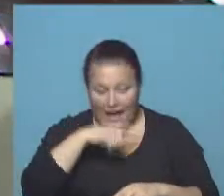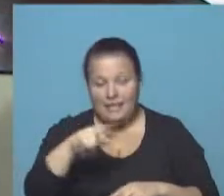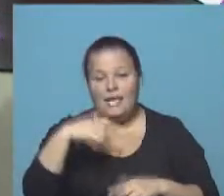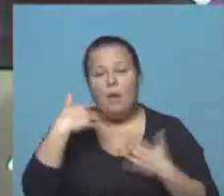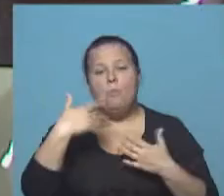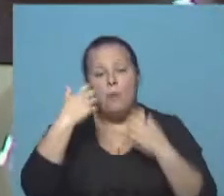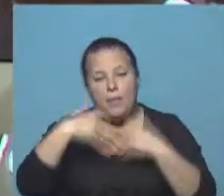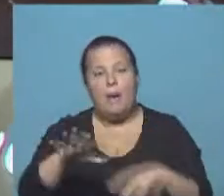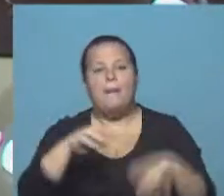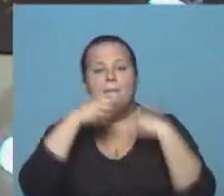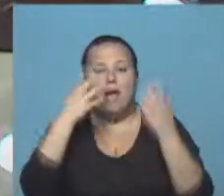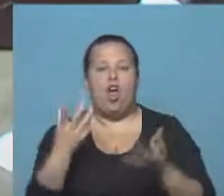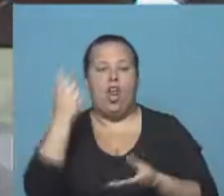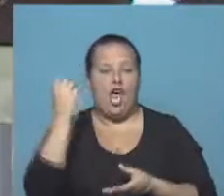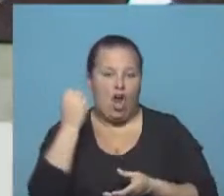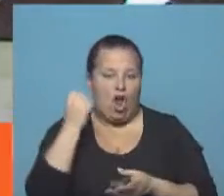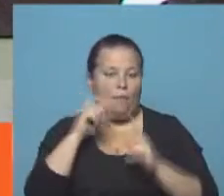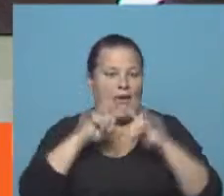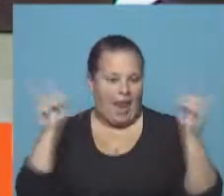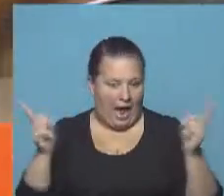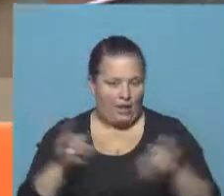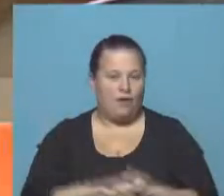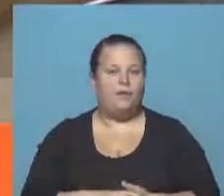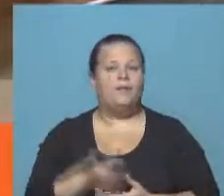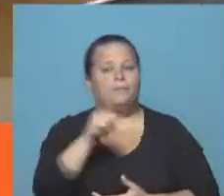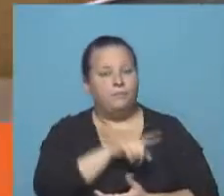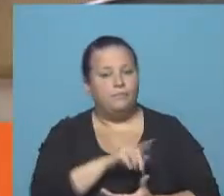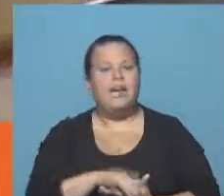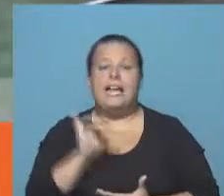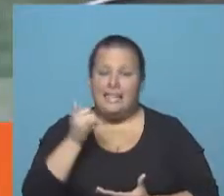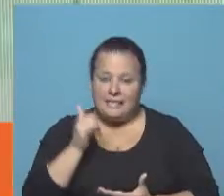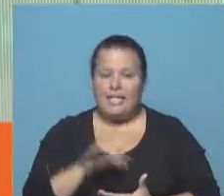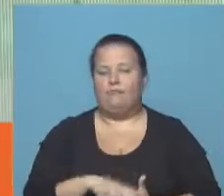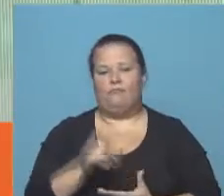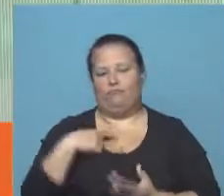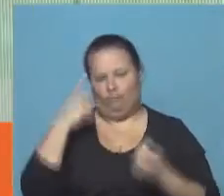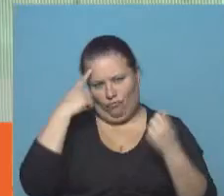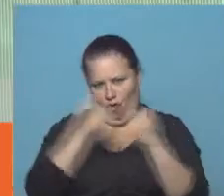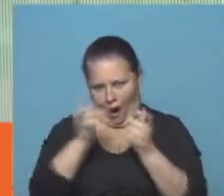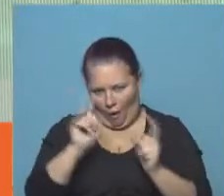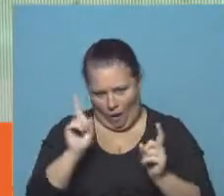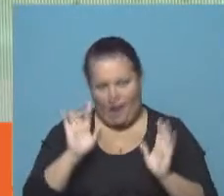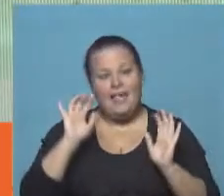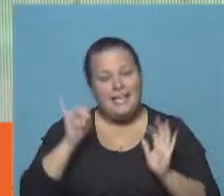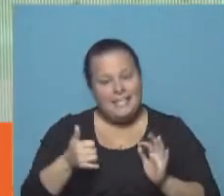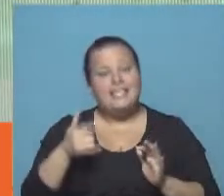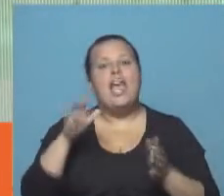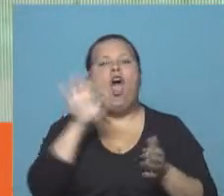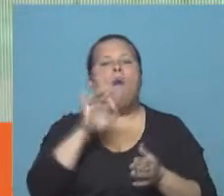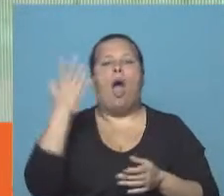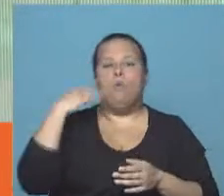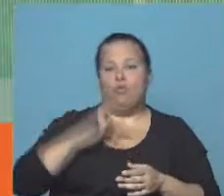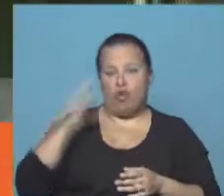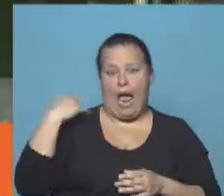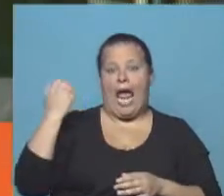se inicie una recuperación económica sostenida. Agustino. Sí, no comparto. Sí, la visión de que los últimos